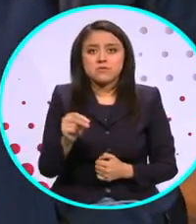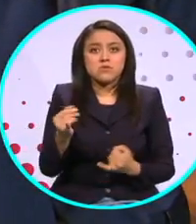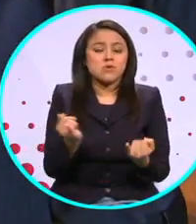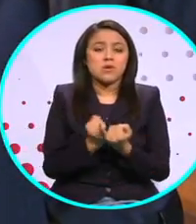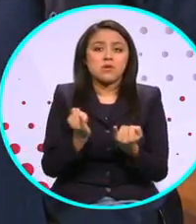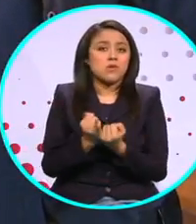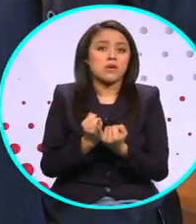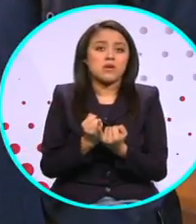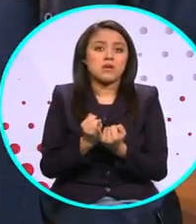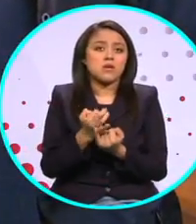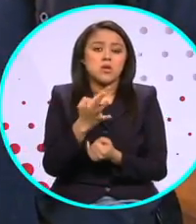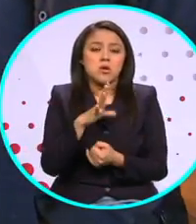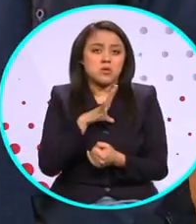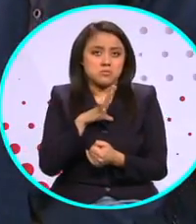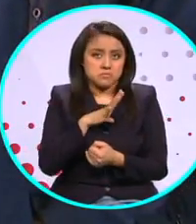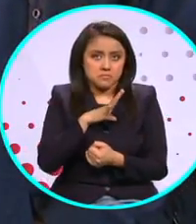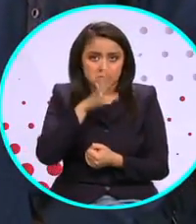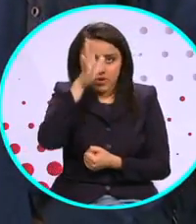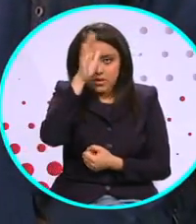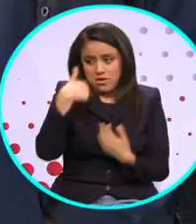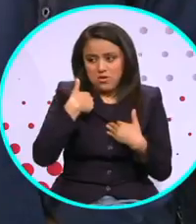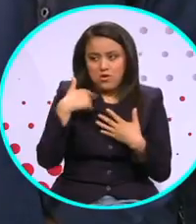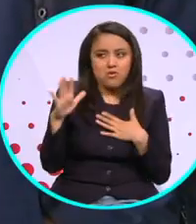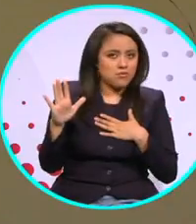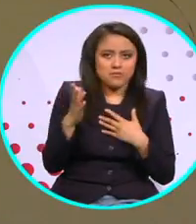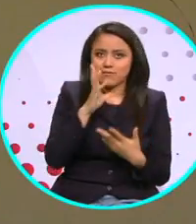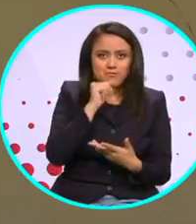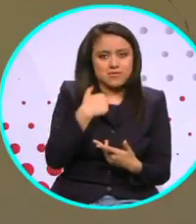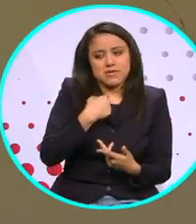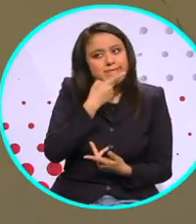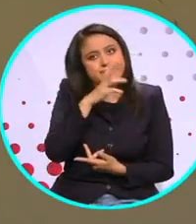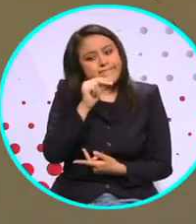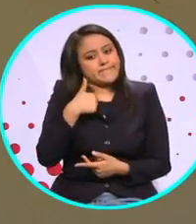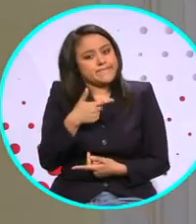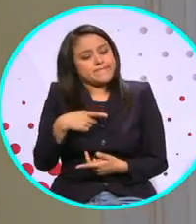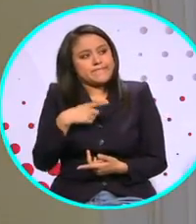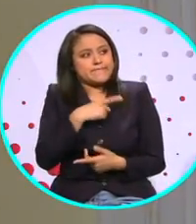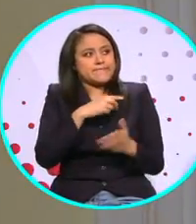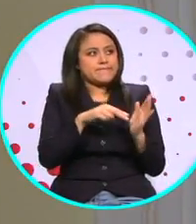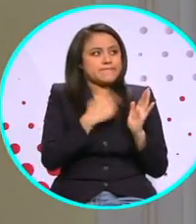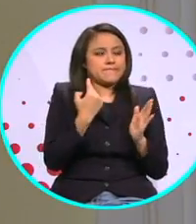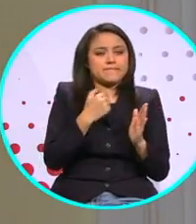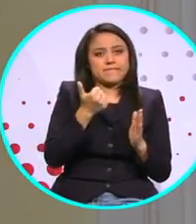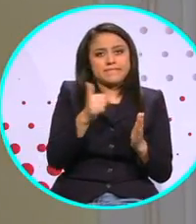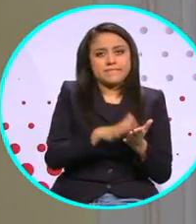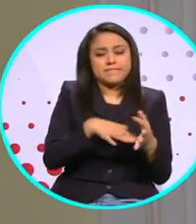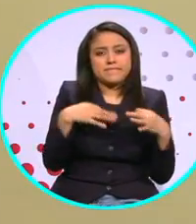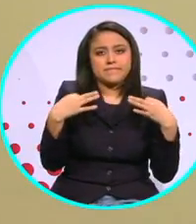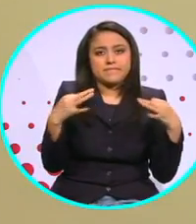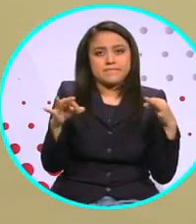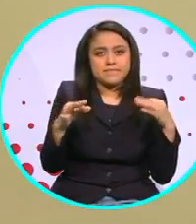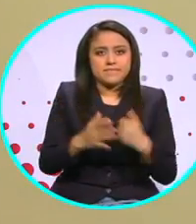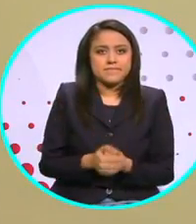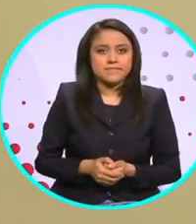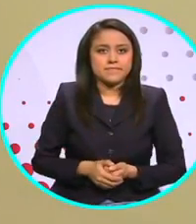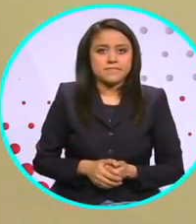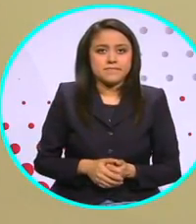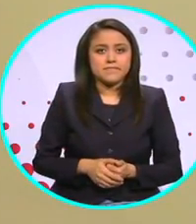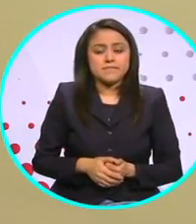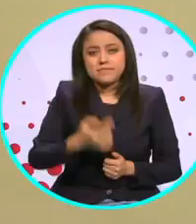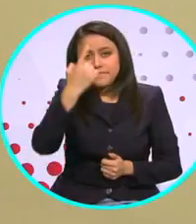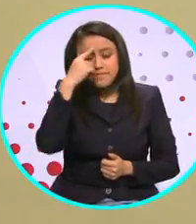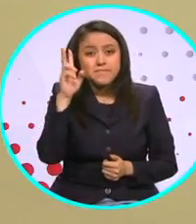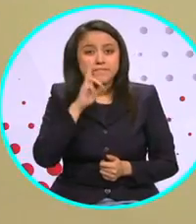el compromiso de que nos dejen pasar. Había que firmar algo como responsivo para que también nosotros